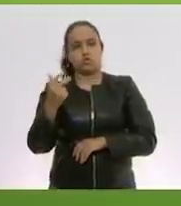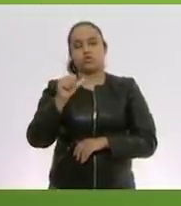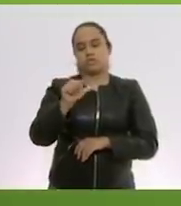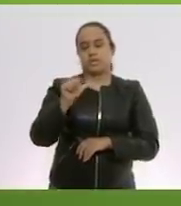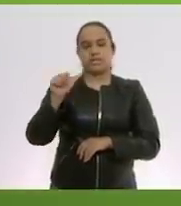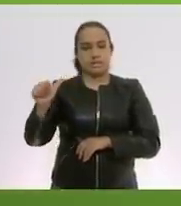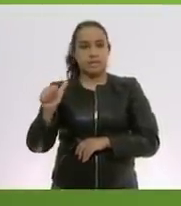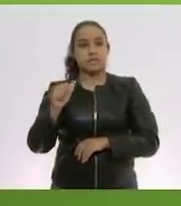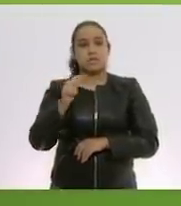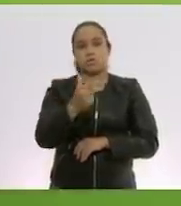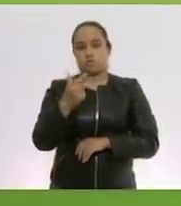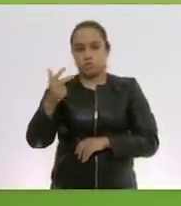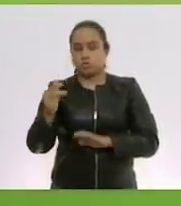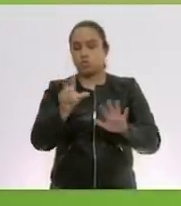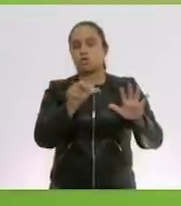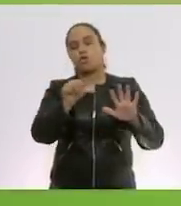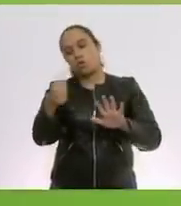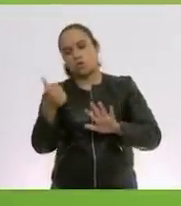800-288-6688 y